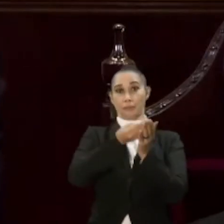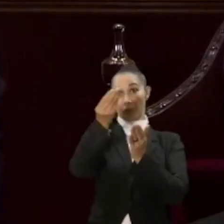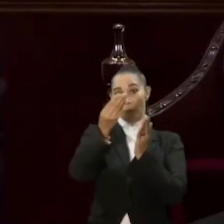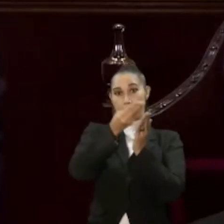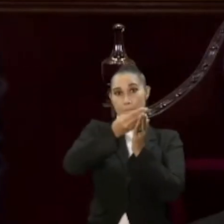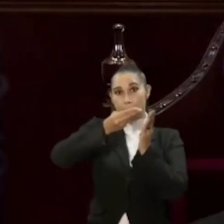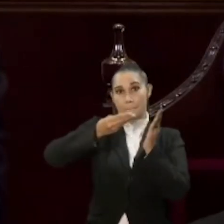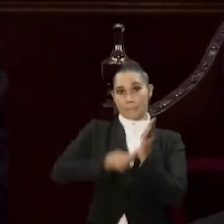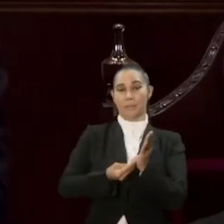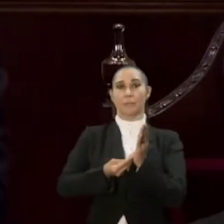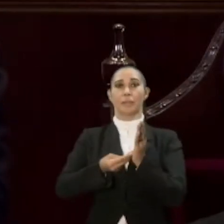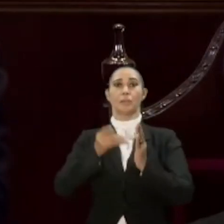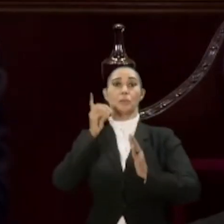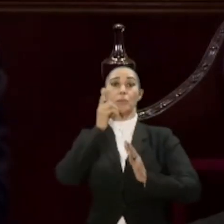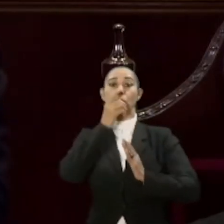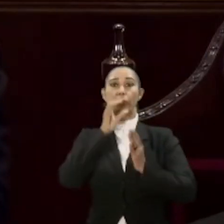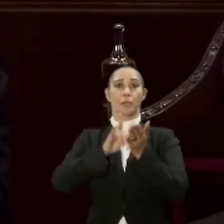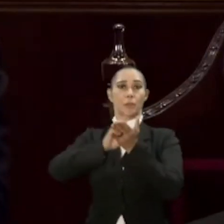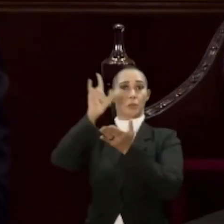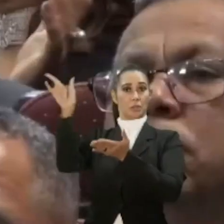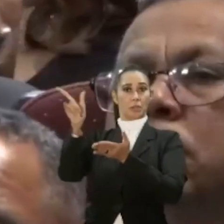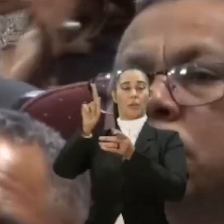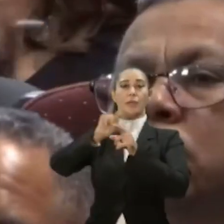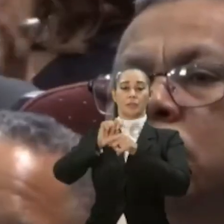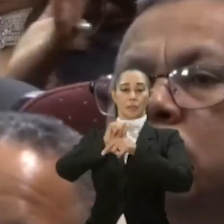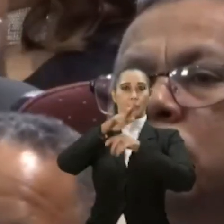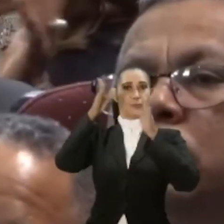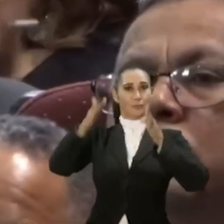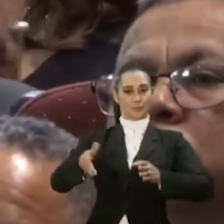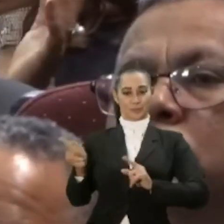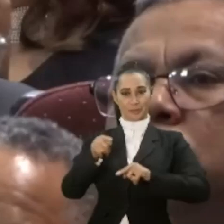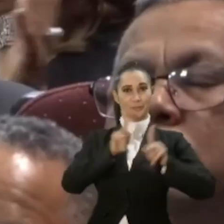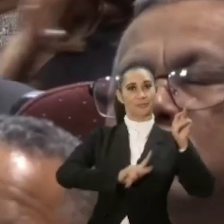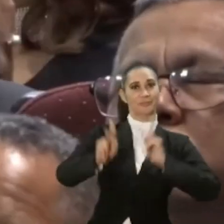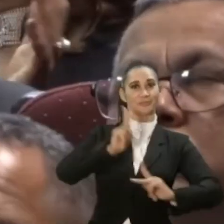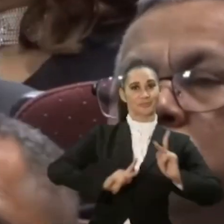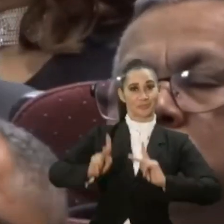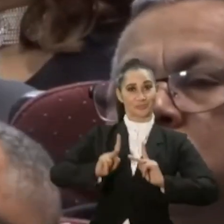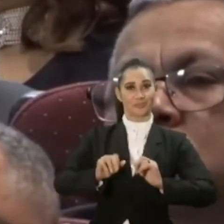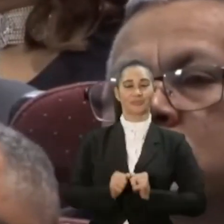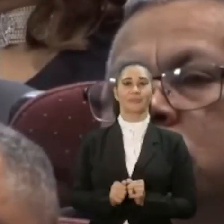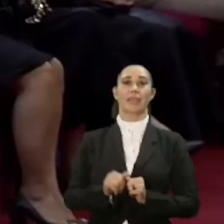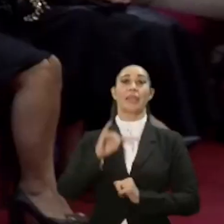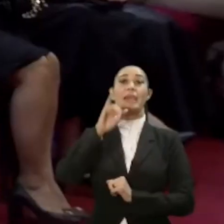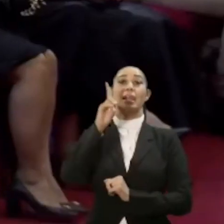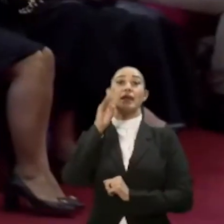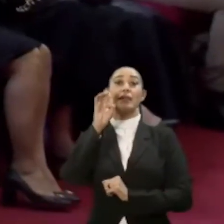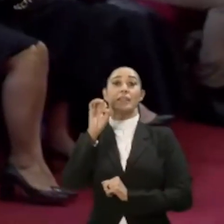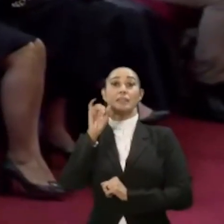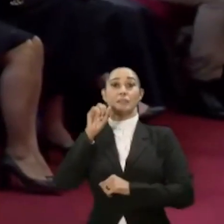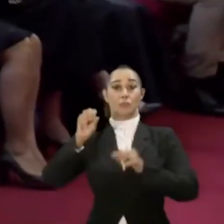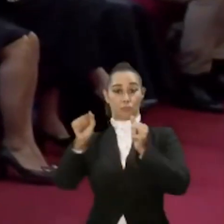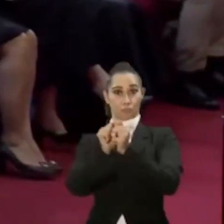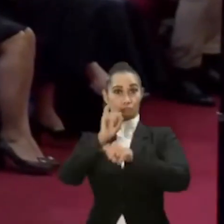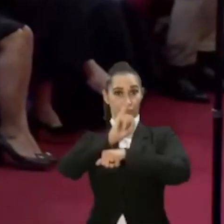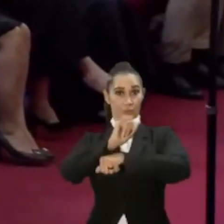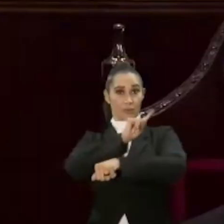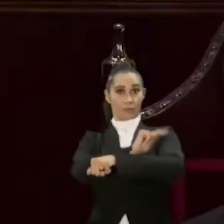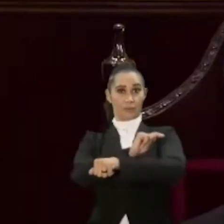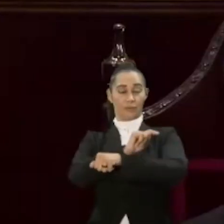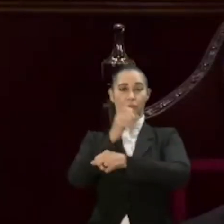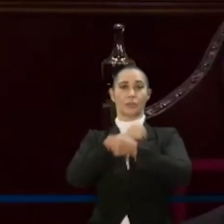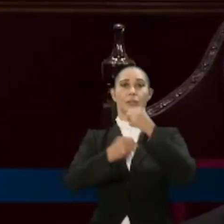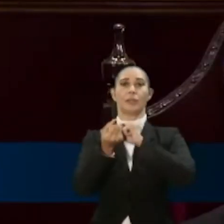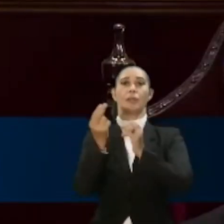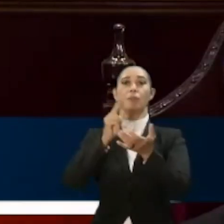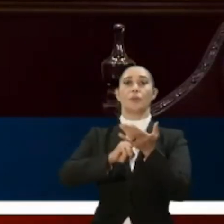dominicanos y los turistas que nos visitan. El INDEX Junto al Infotep lanzó en el 2022 el